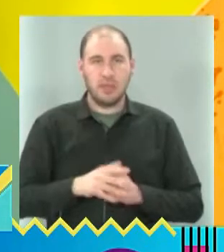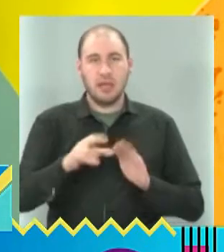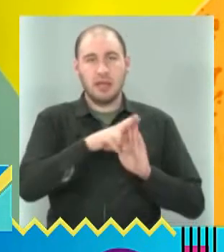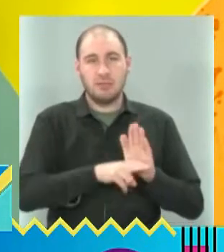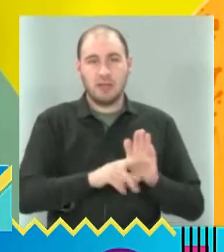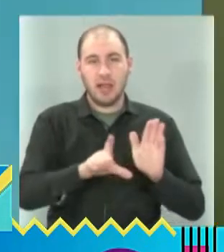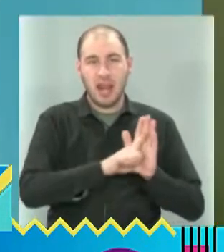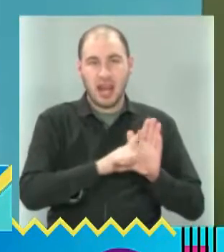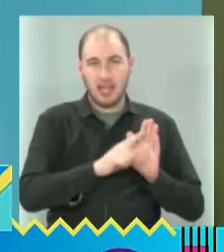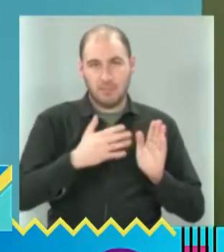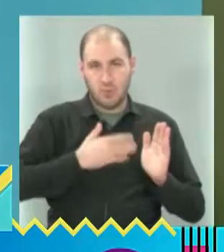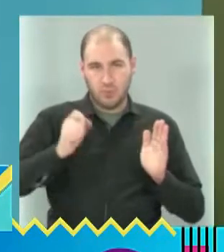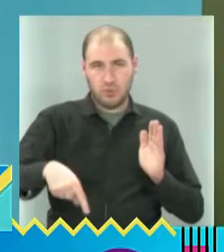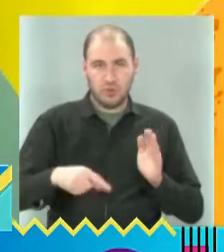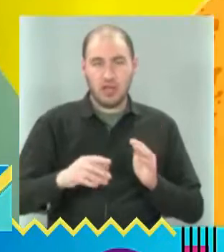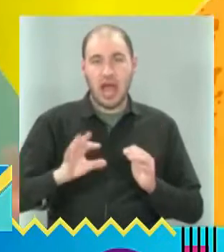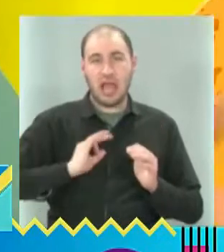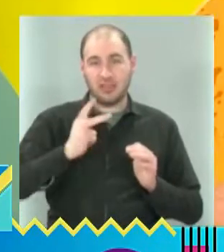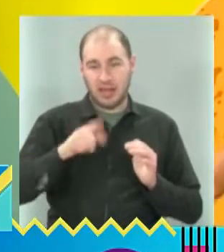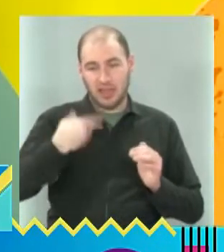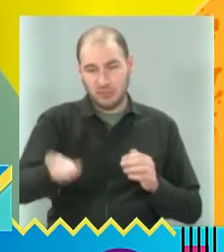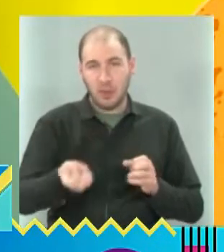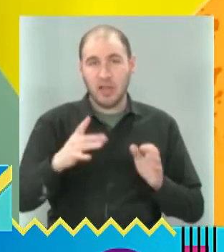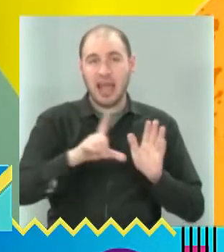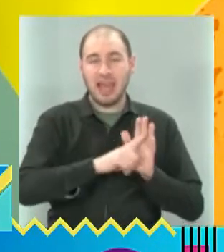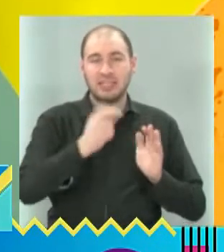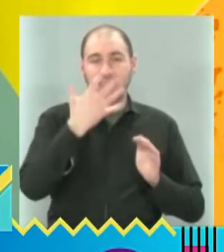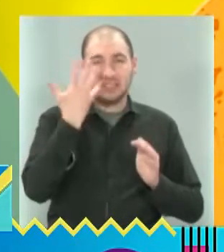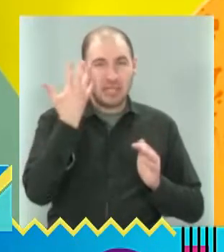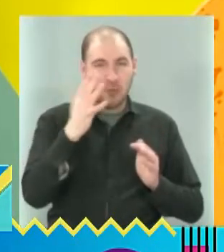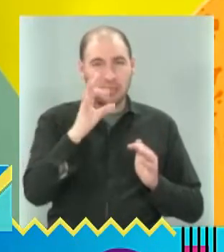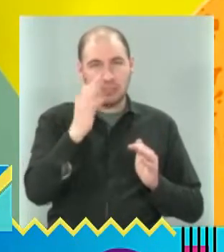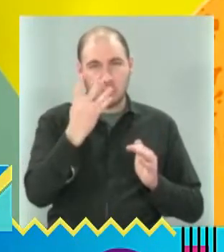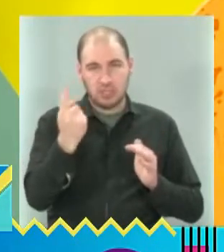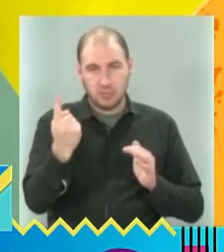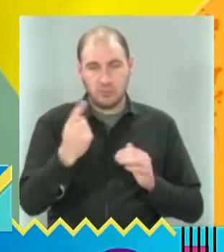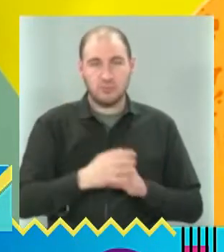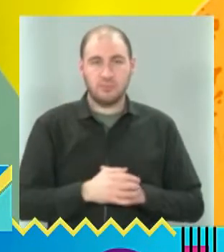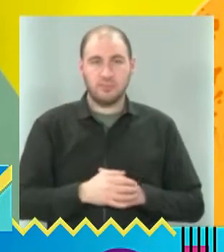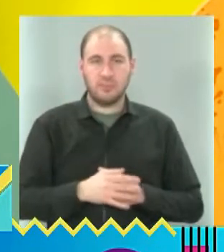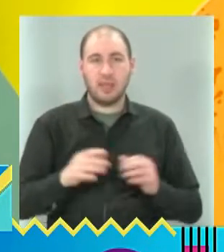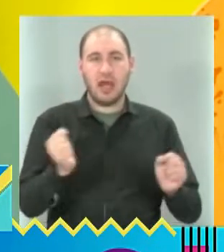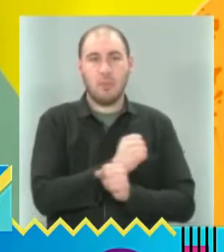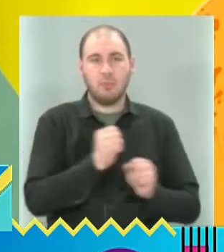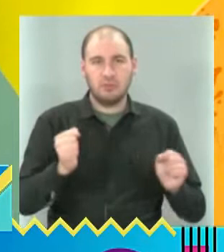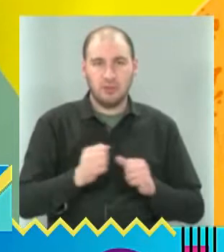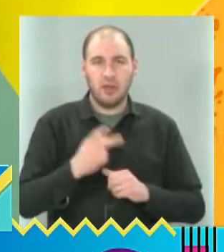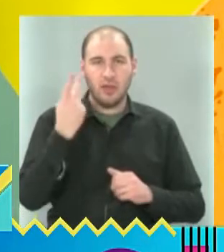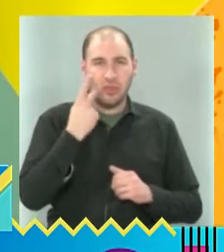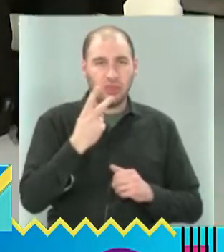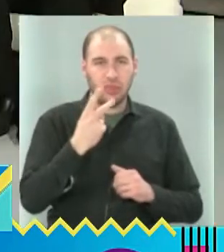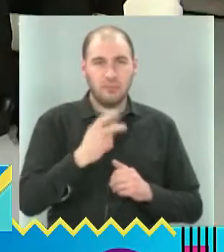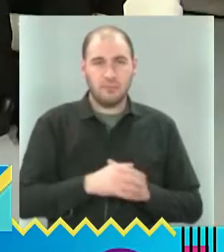reglamentó la ley nuestra, 3 años después, porque la ley Claro. 5.041 fue sancionada en